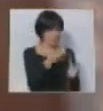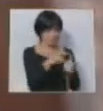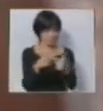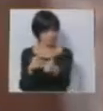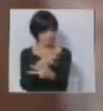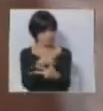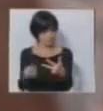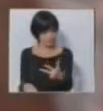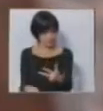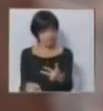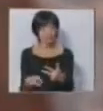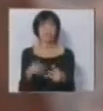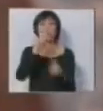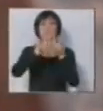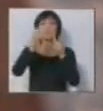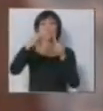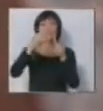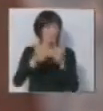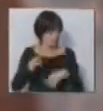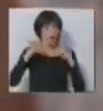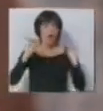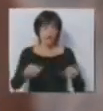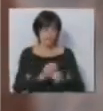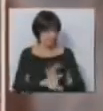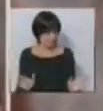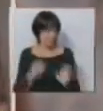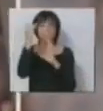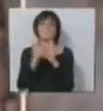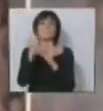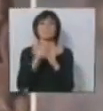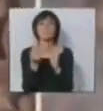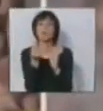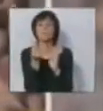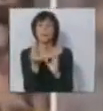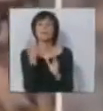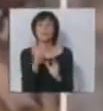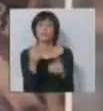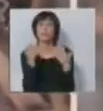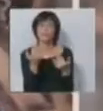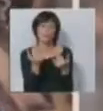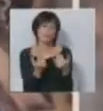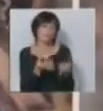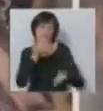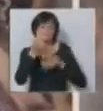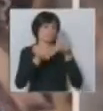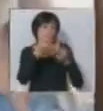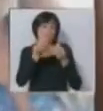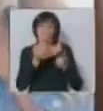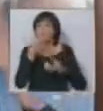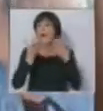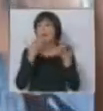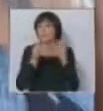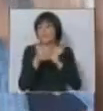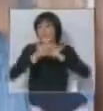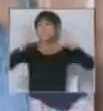Wanda aceptó recibir menos cantidad de dinero a cambio de poder hablar libremente de su vida privada y de